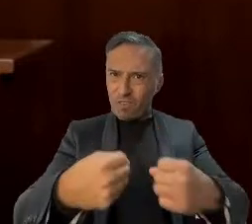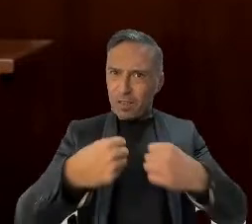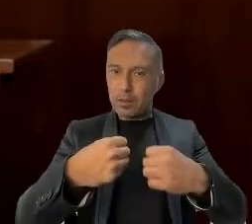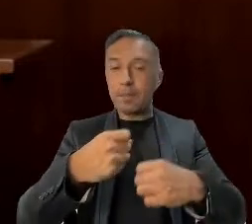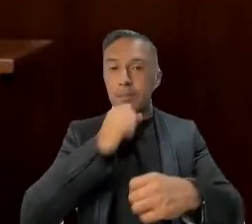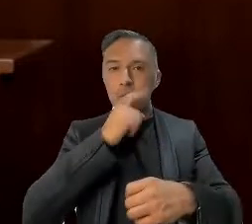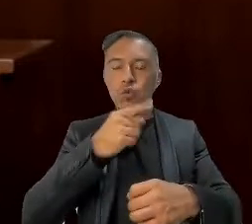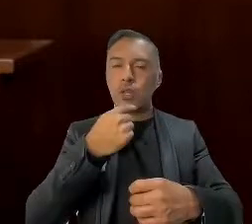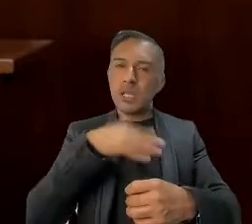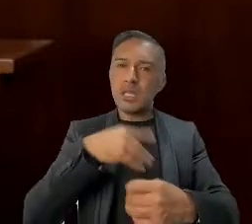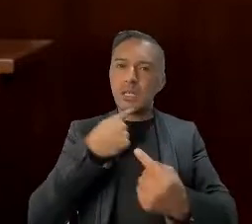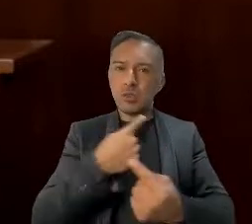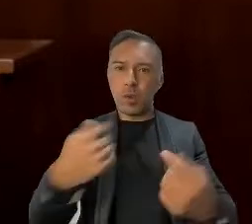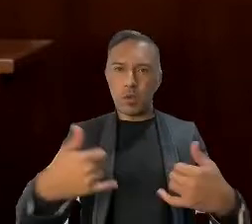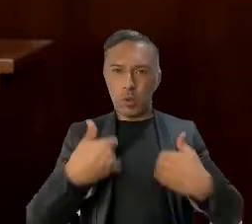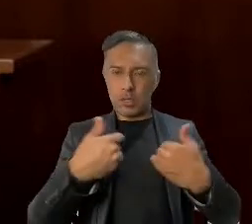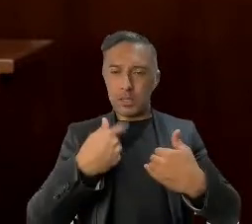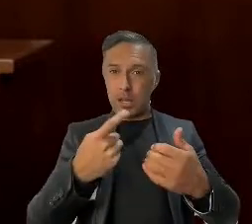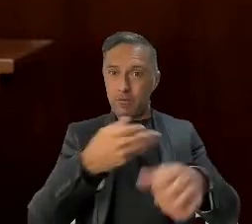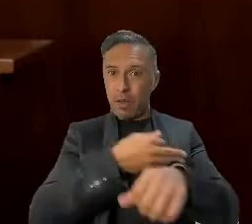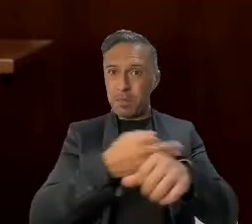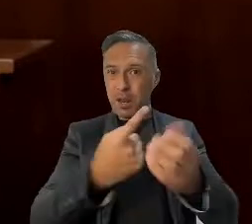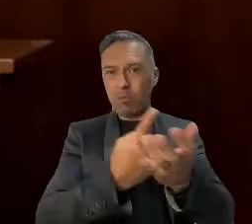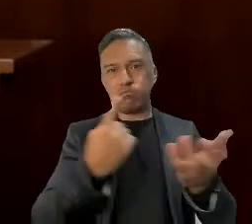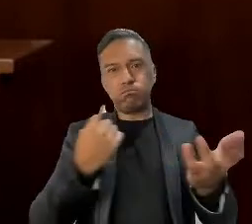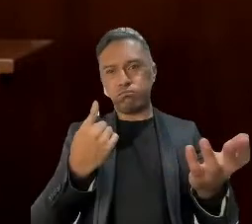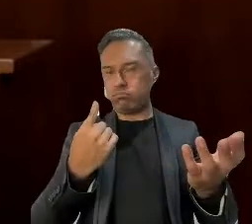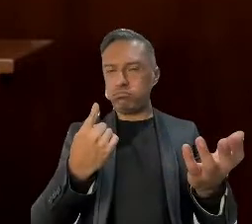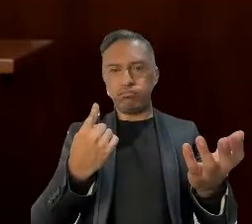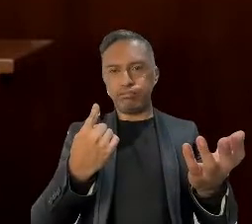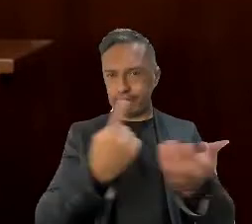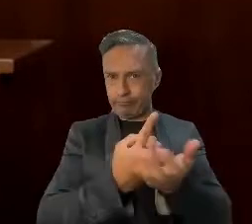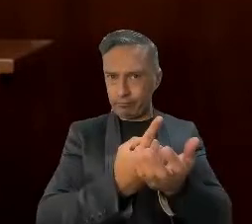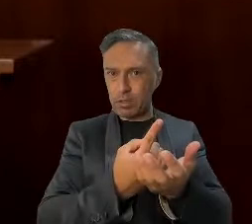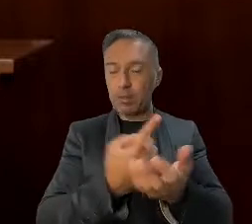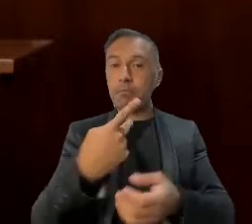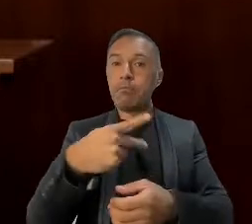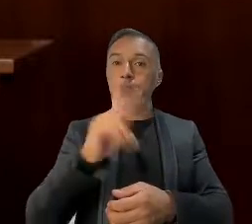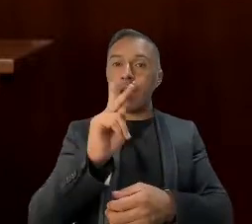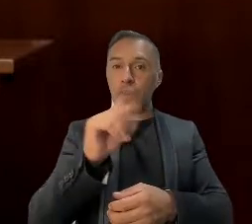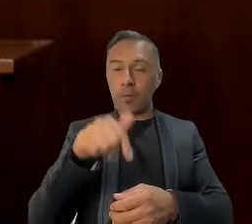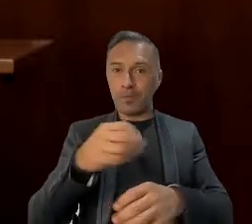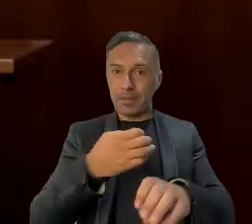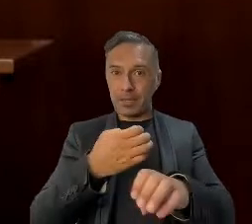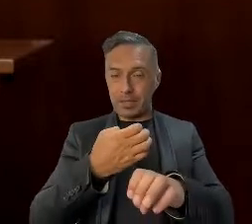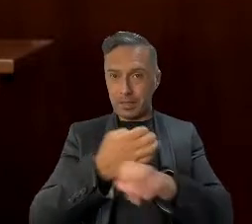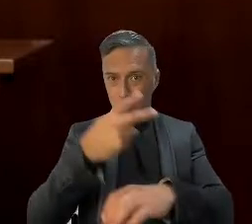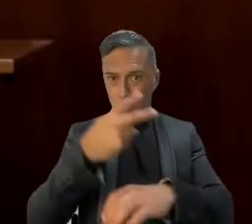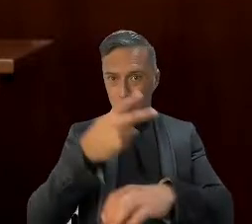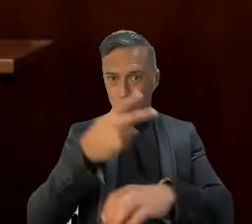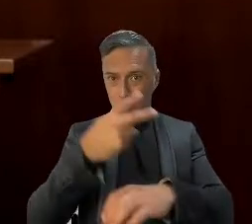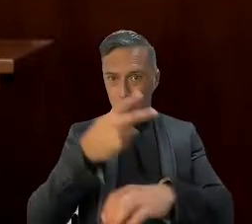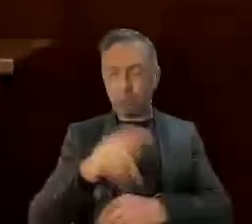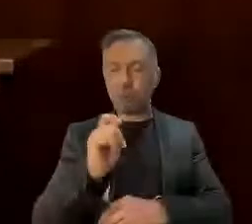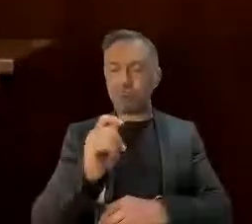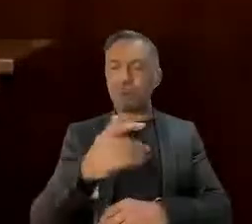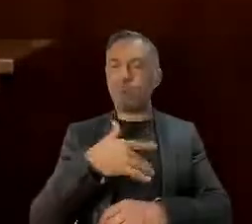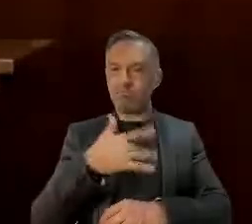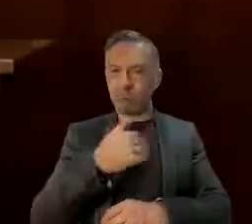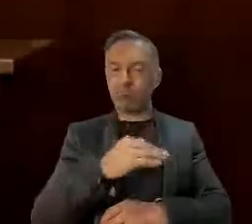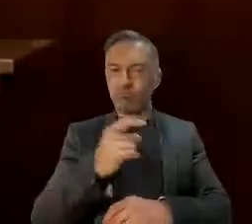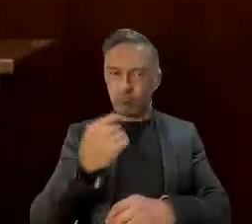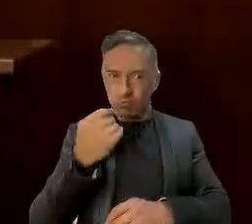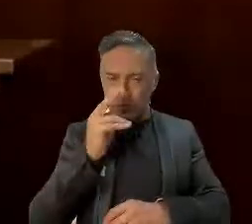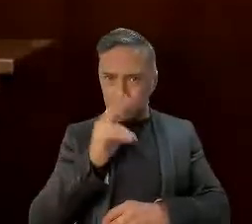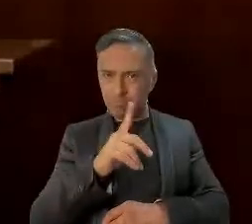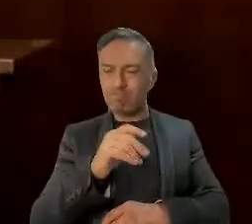de su entorno familiar sin embargo en el Estado de México prevalece una realidad que dista